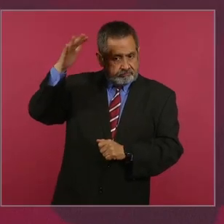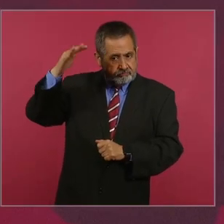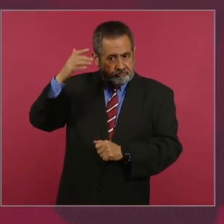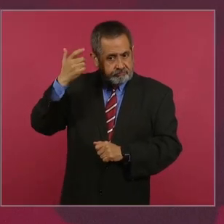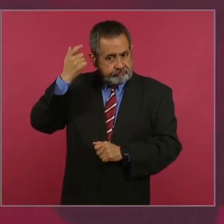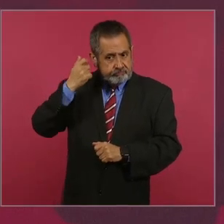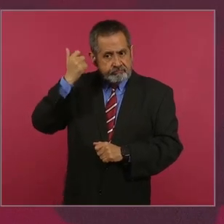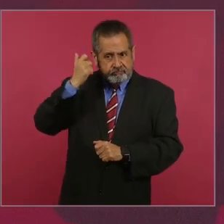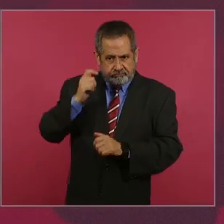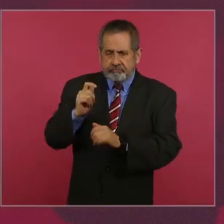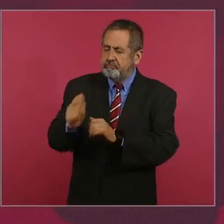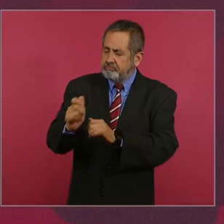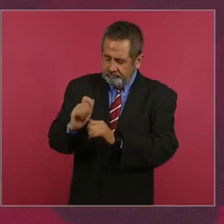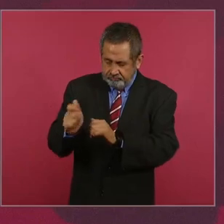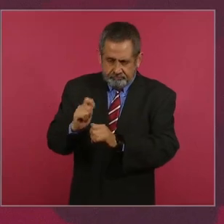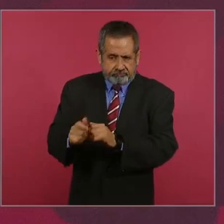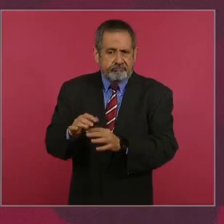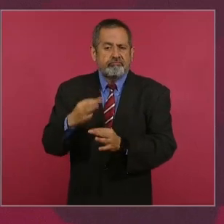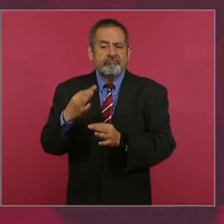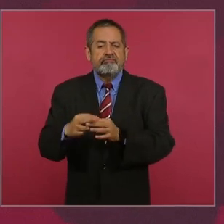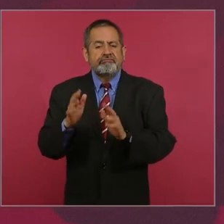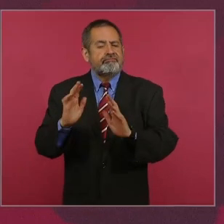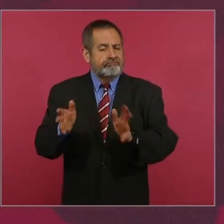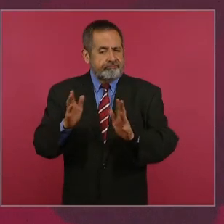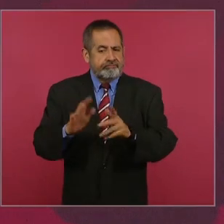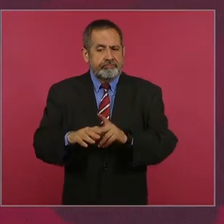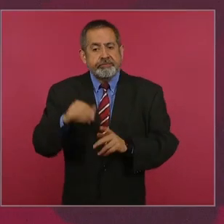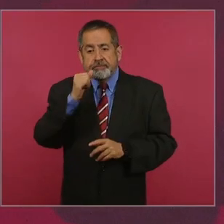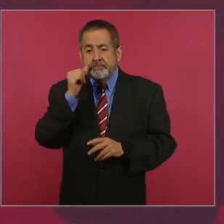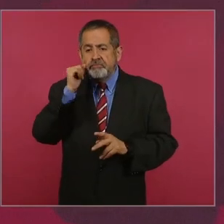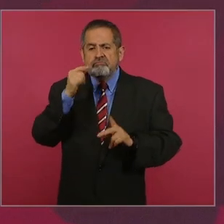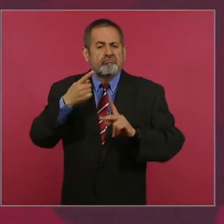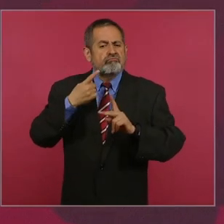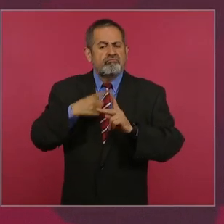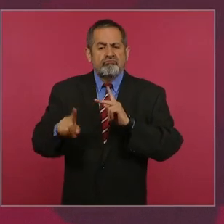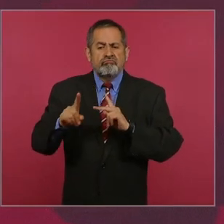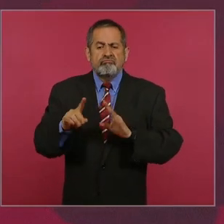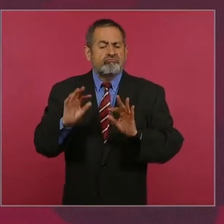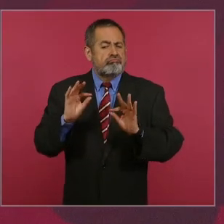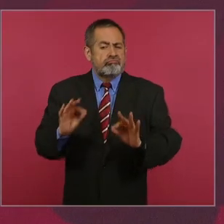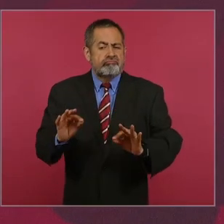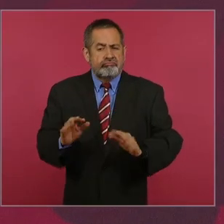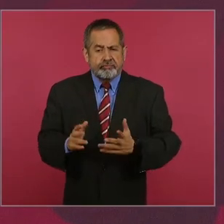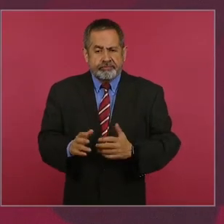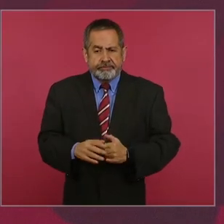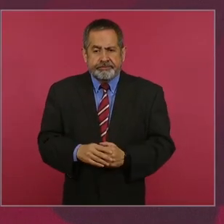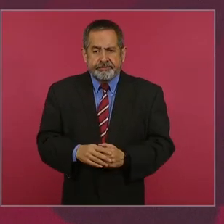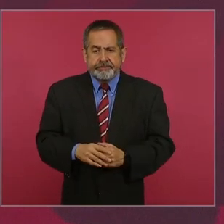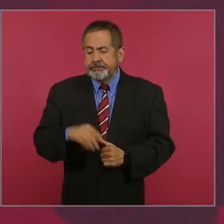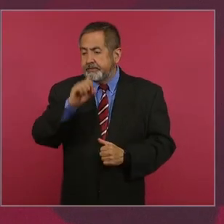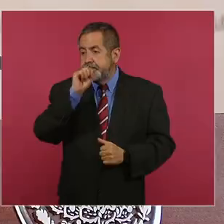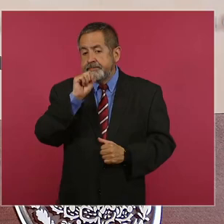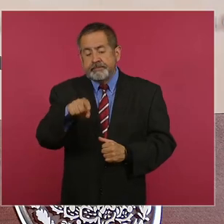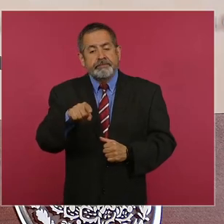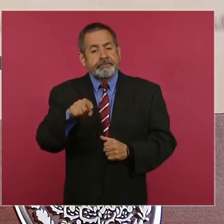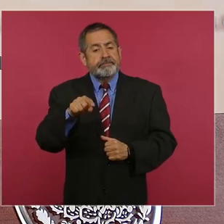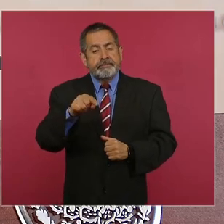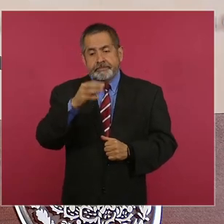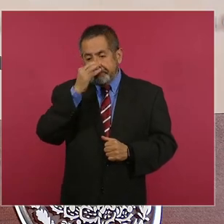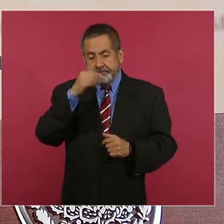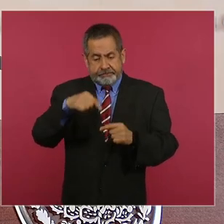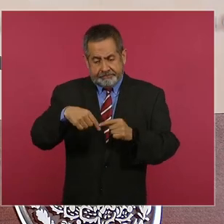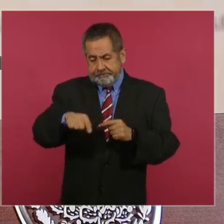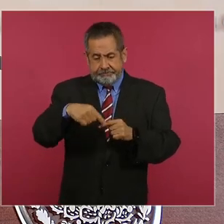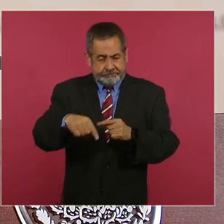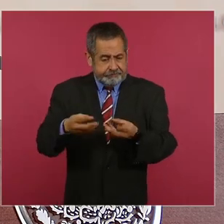Ayer se inició y ya estamos también por resolver